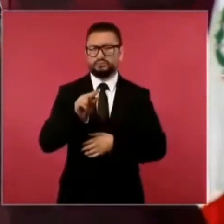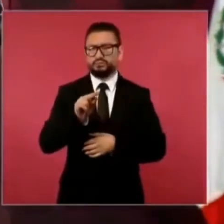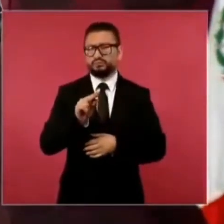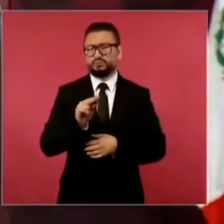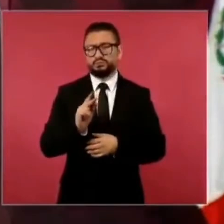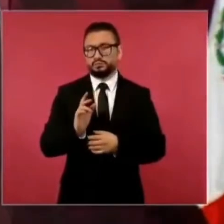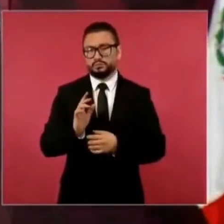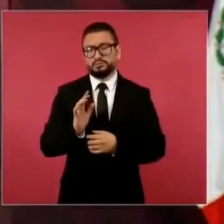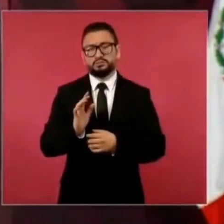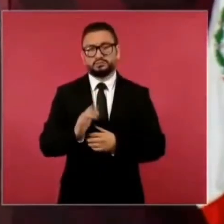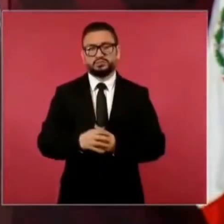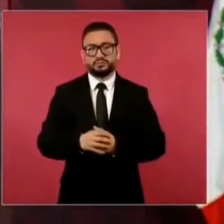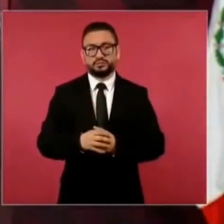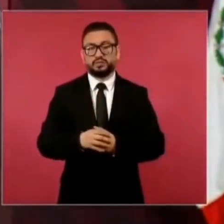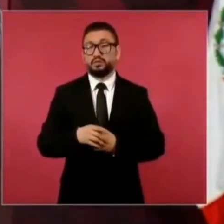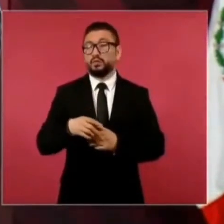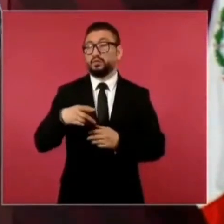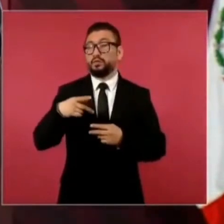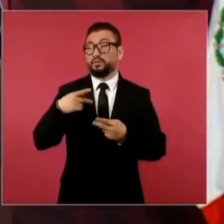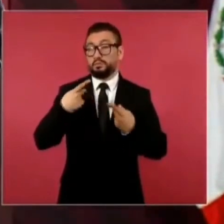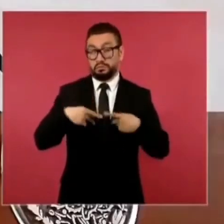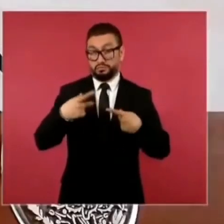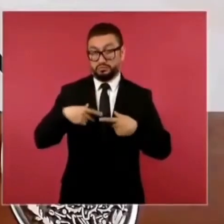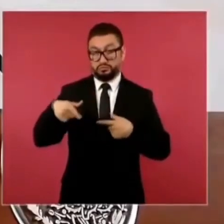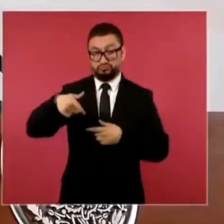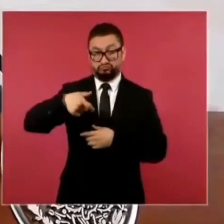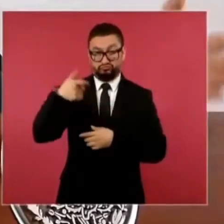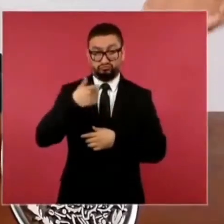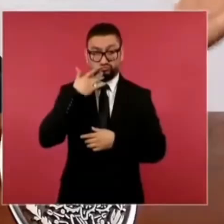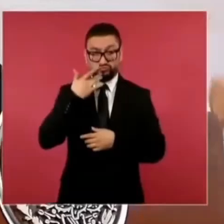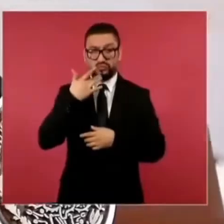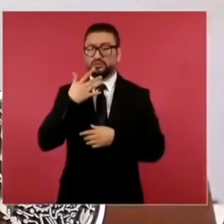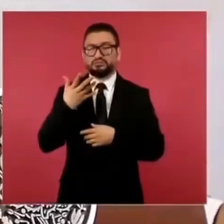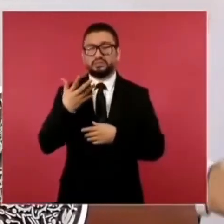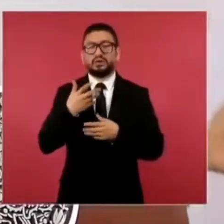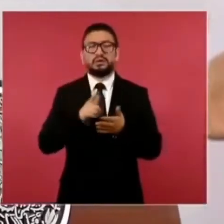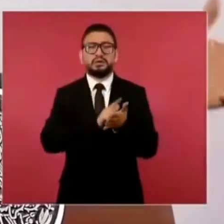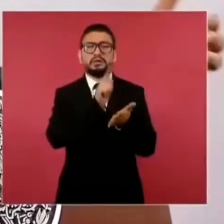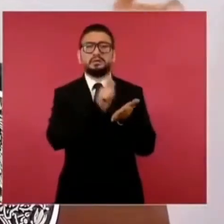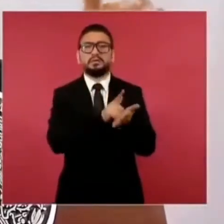o los potentados, es que era legal.